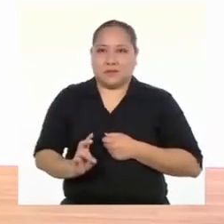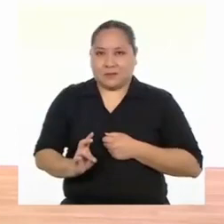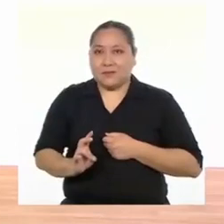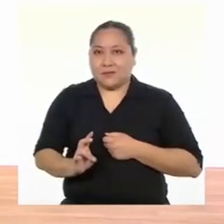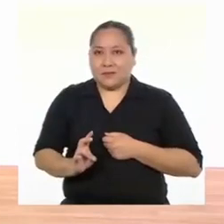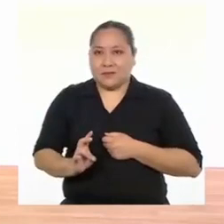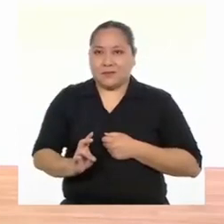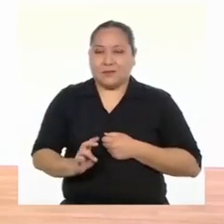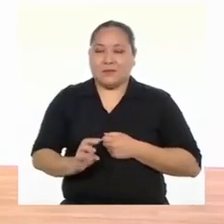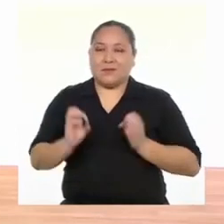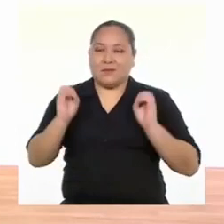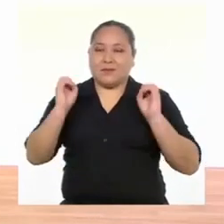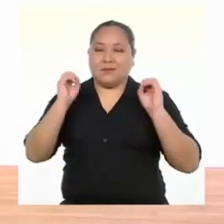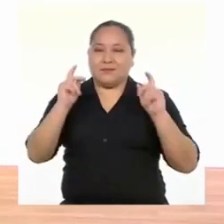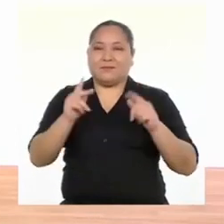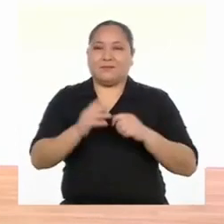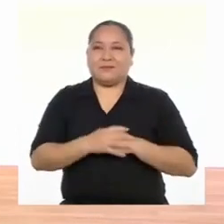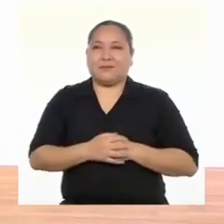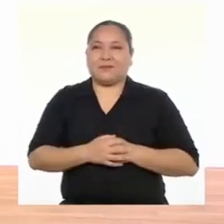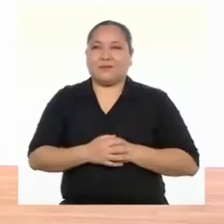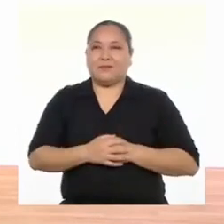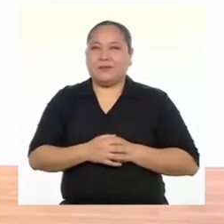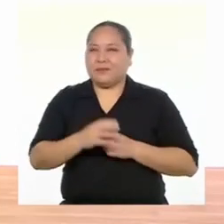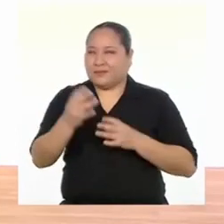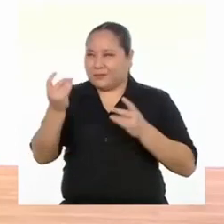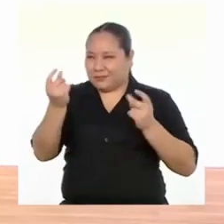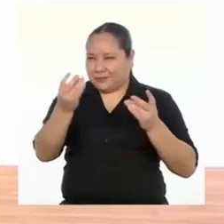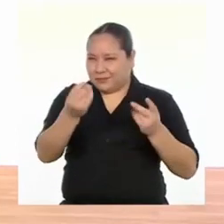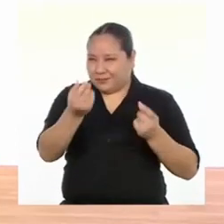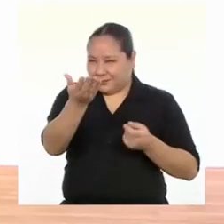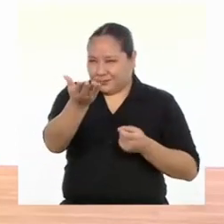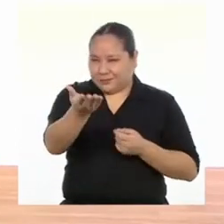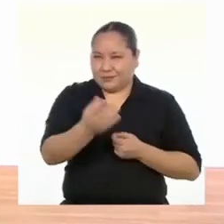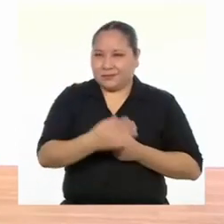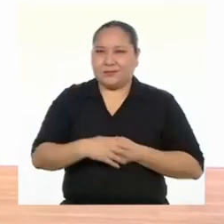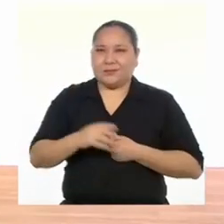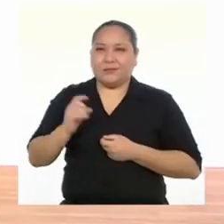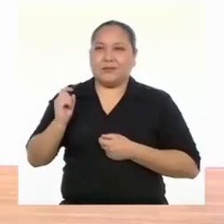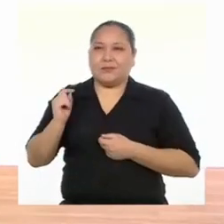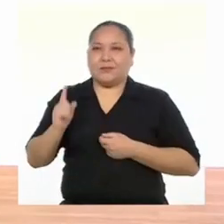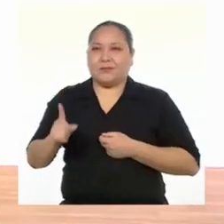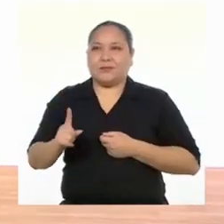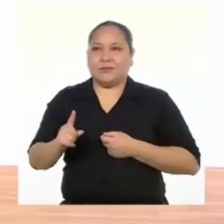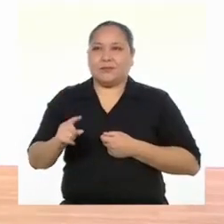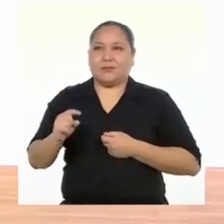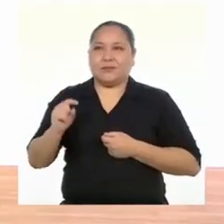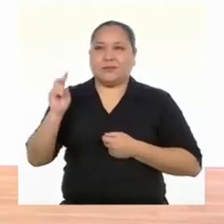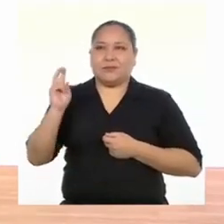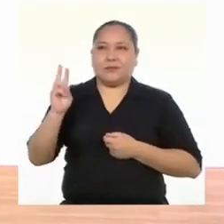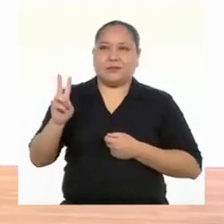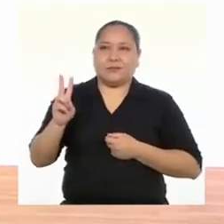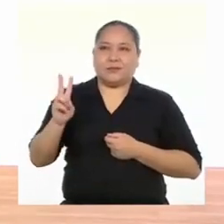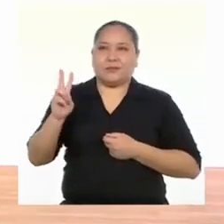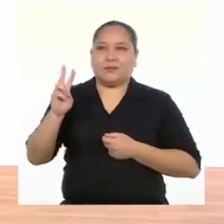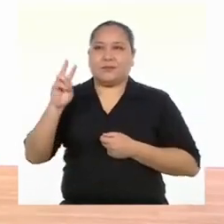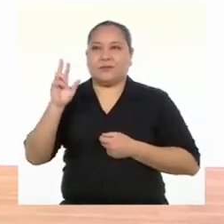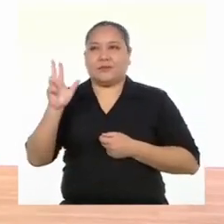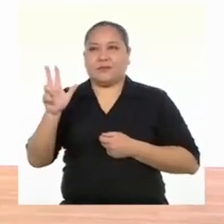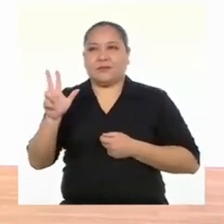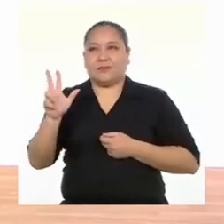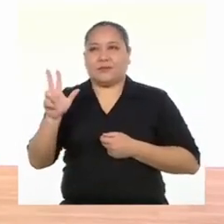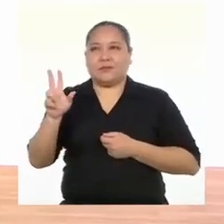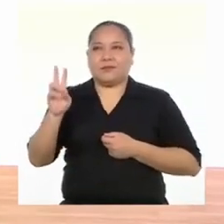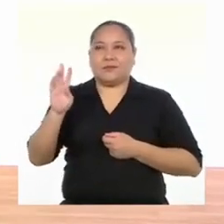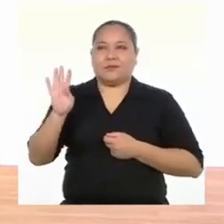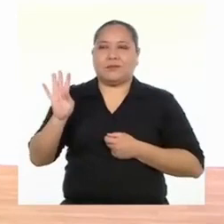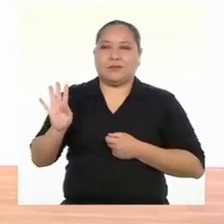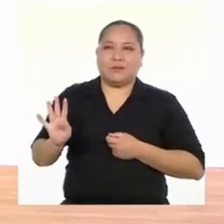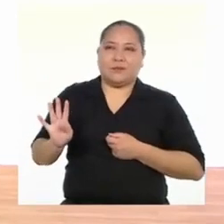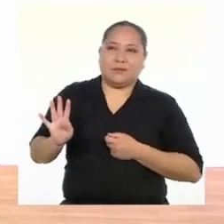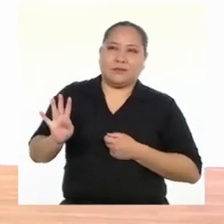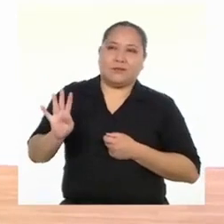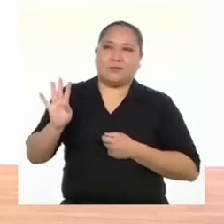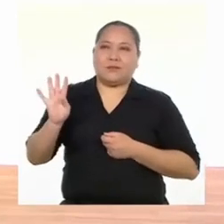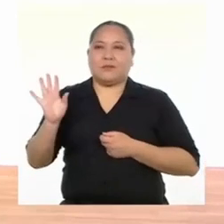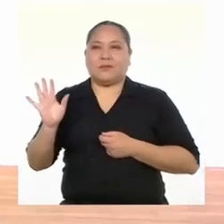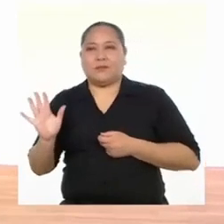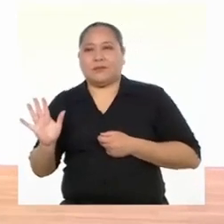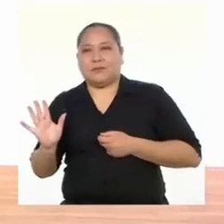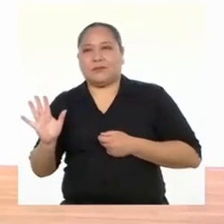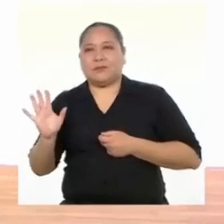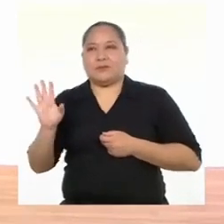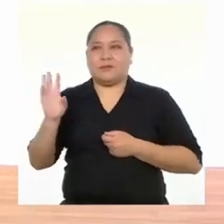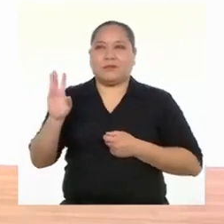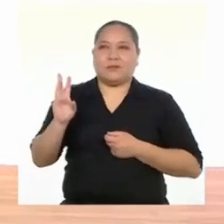1, 2, 3, 4, 5, 6 y 7. Bien, lo hacemos un poco más rápido. Y 1, 2, 3,